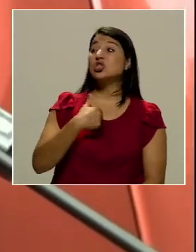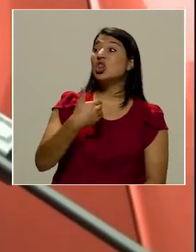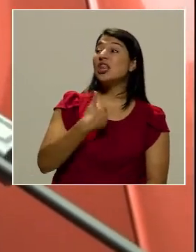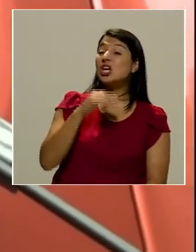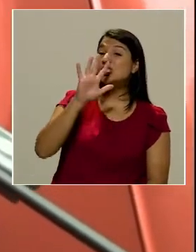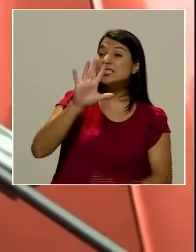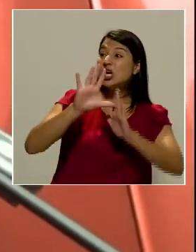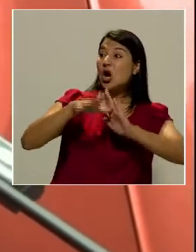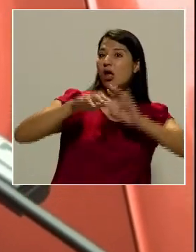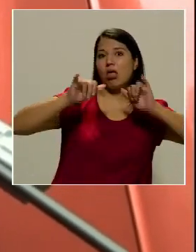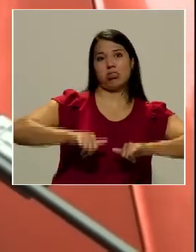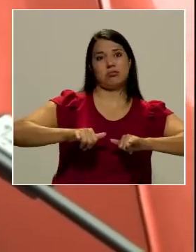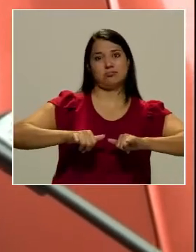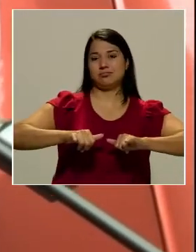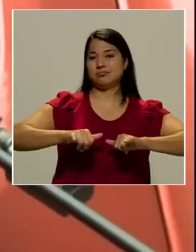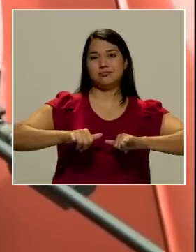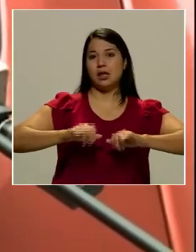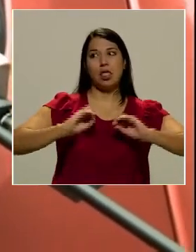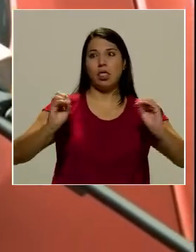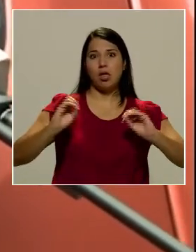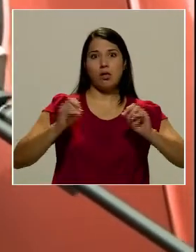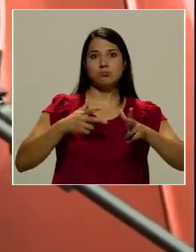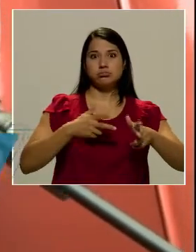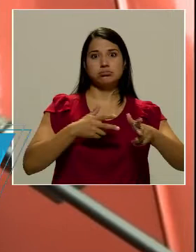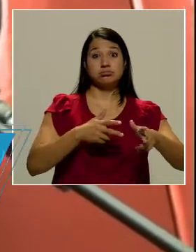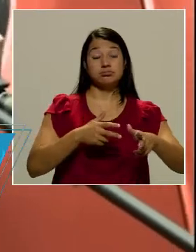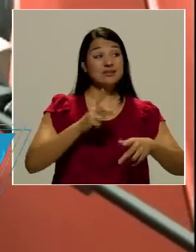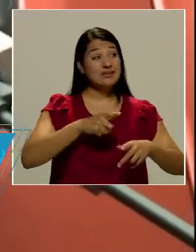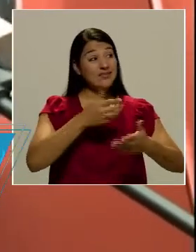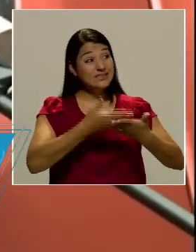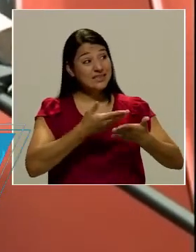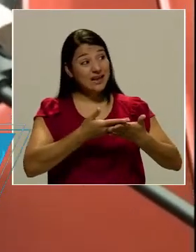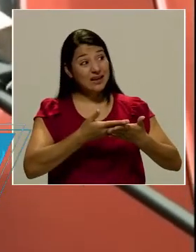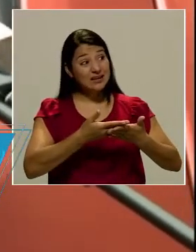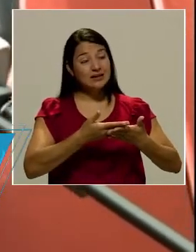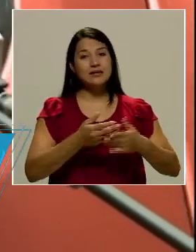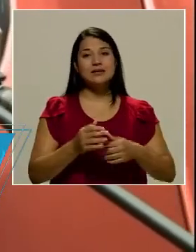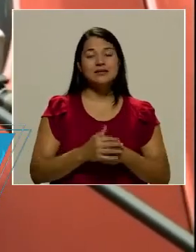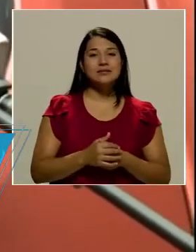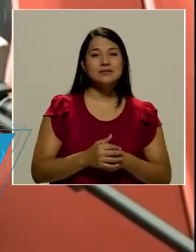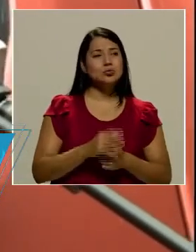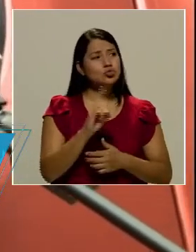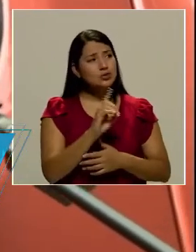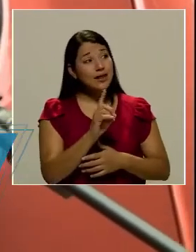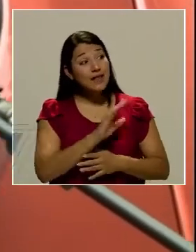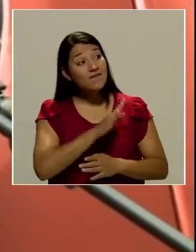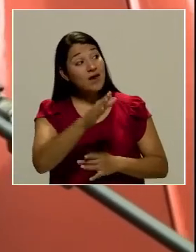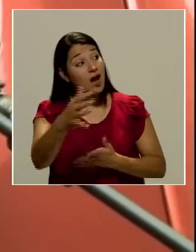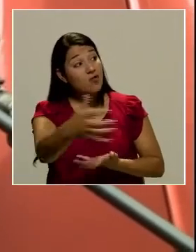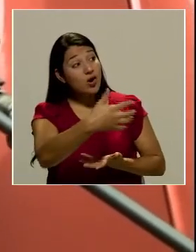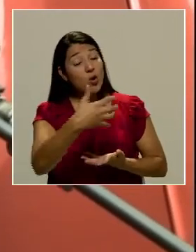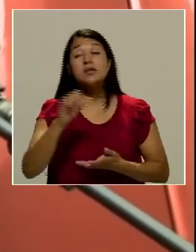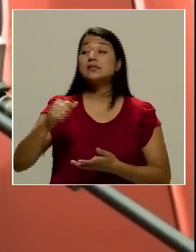estar parado aquí en el mismo sitio y no se mueve. ¿Sarmar aquí en Punta? Exactamente, sí señor. ¿Qué productos lleva o más bien iba a recoger? Voy a recoger más bien. ¿Qué